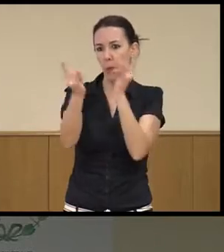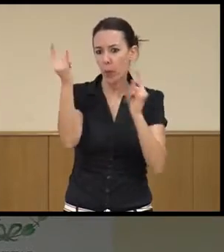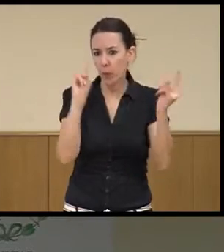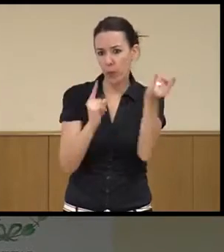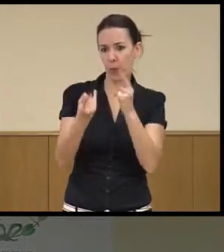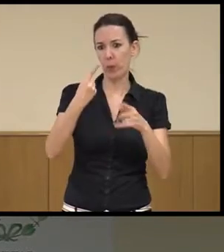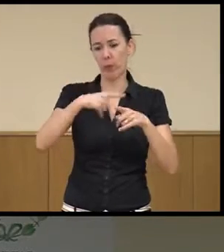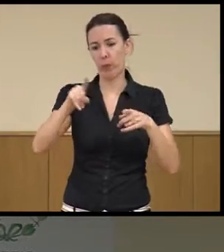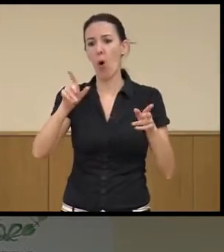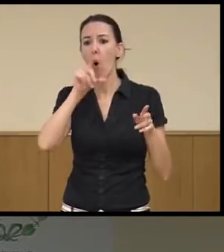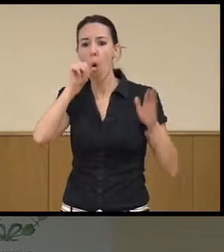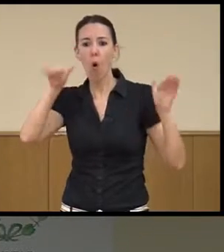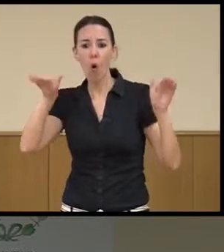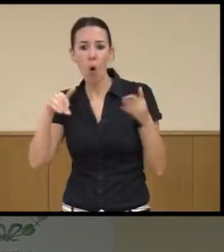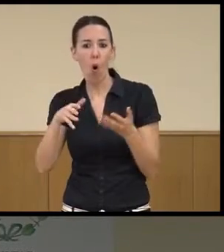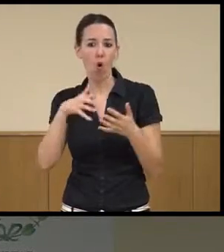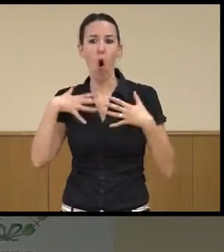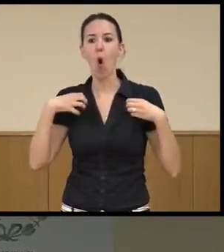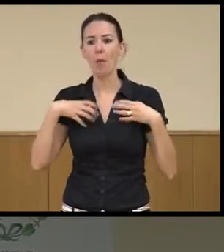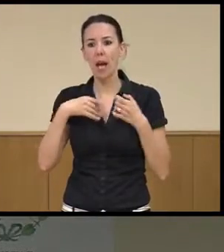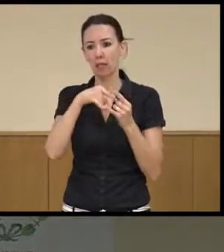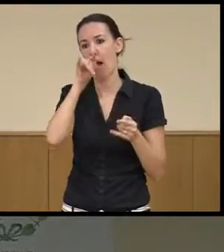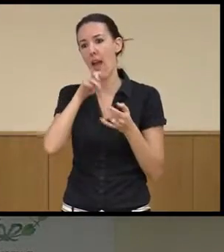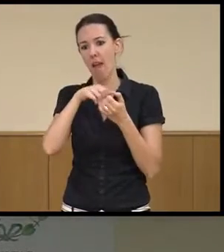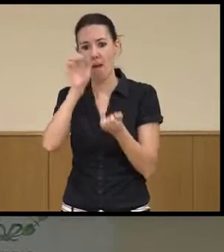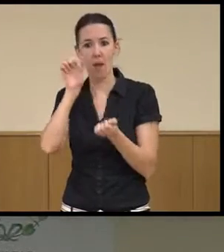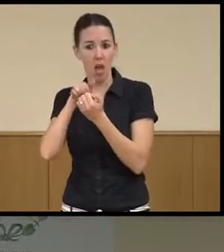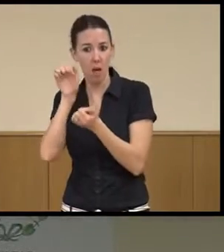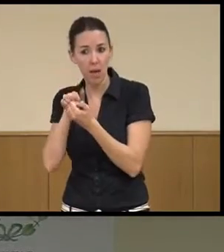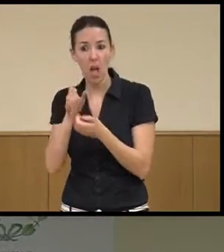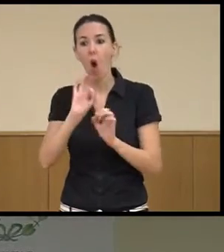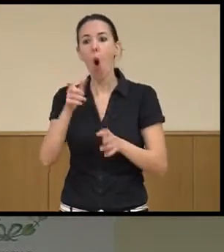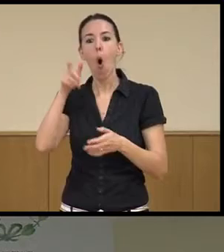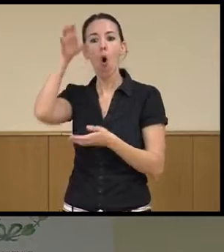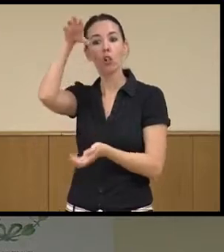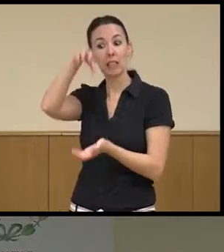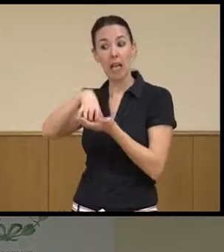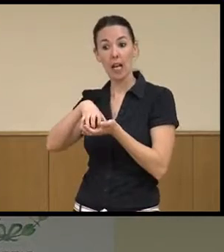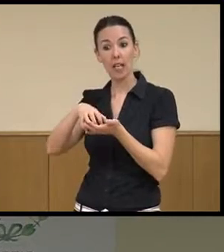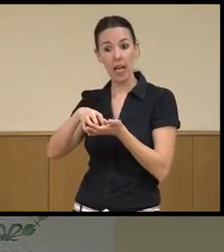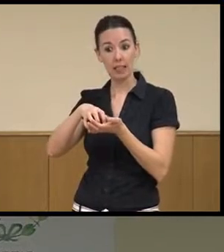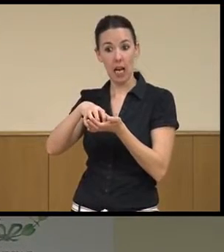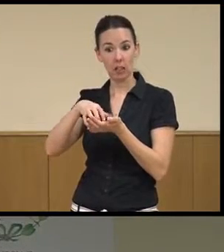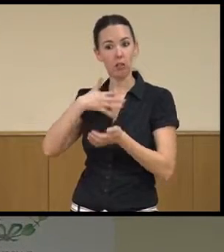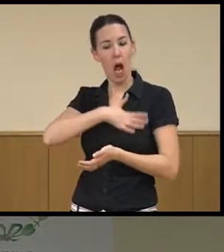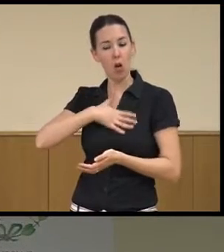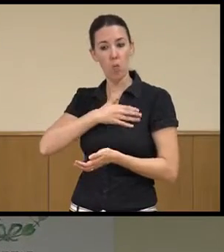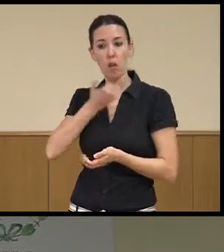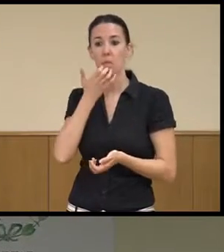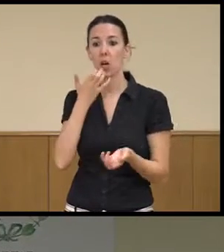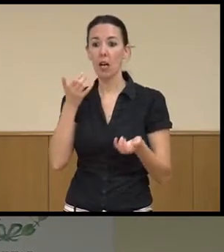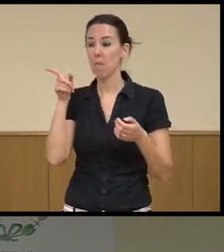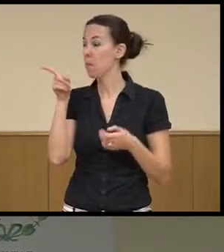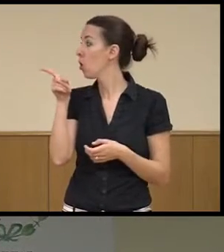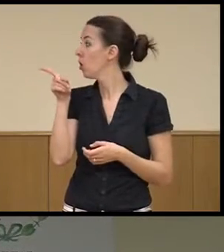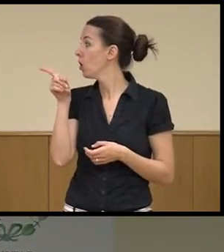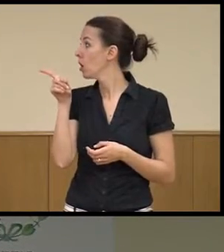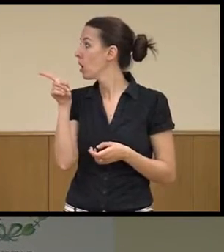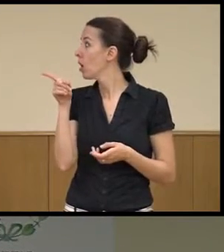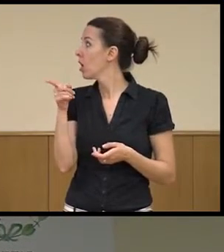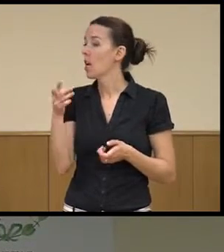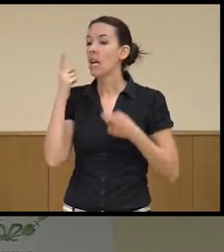aves, los balidos de las ovejas, y en la privacidad del hogar burgués, donde, como en este caso, la esposa de Pared de Alcázar trata